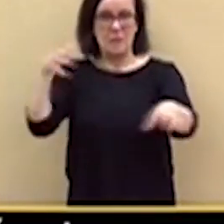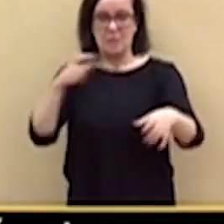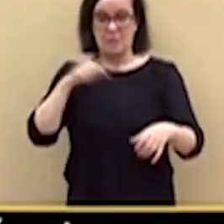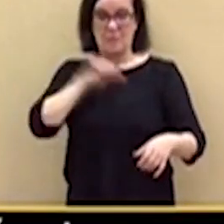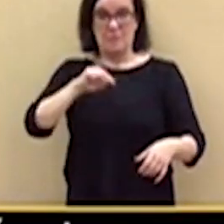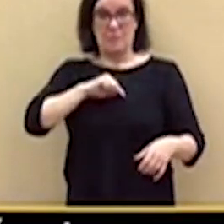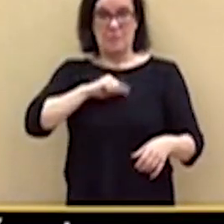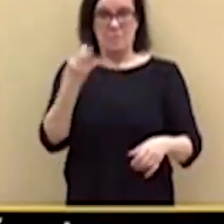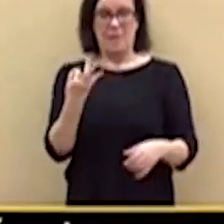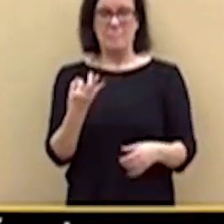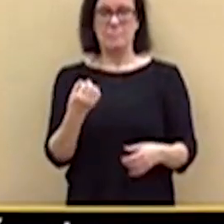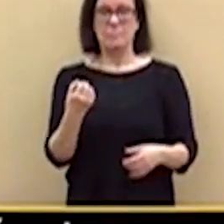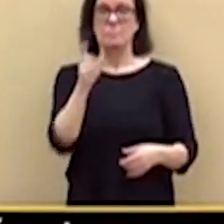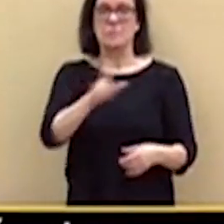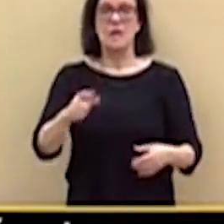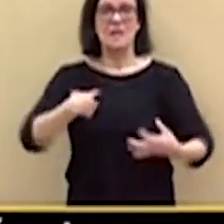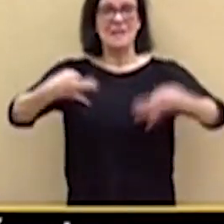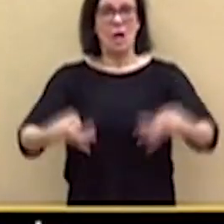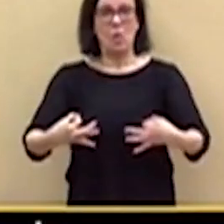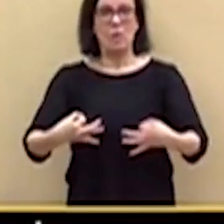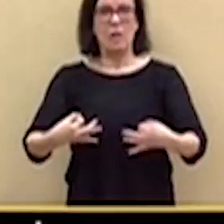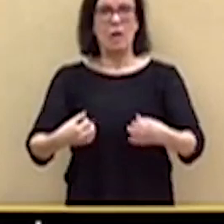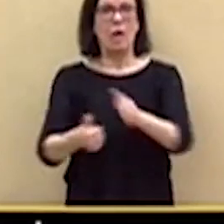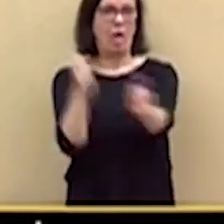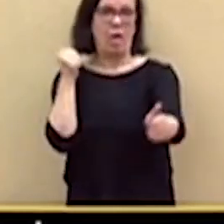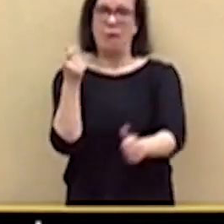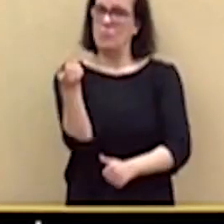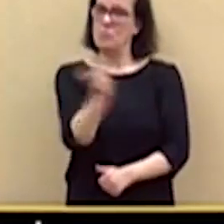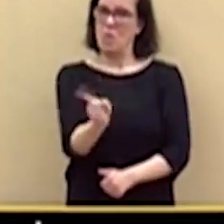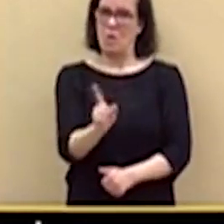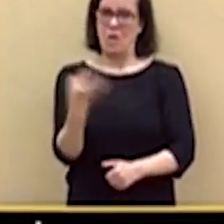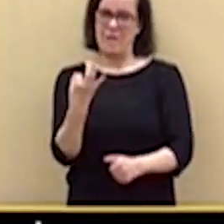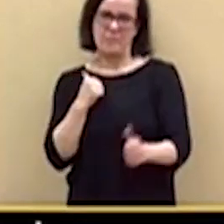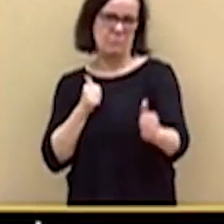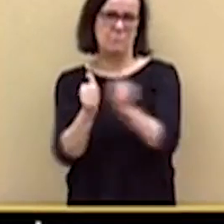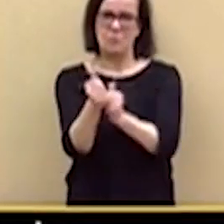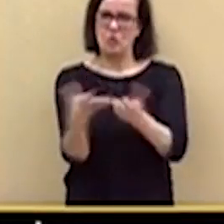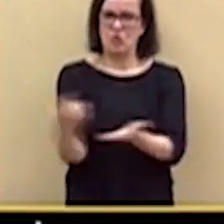segura. Nadie puede quedar atrás. Y nosotros, en nombre de todos,